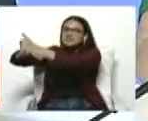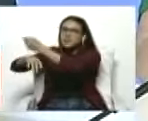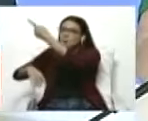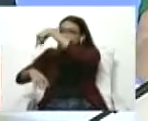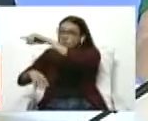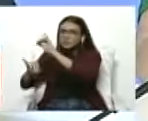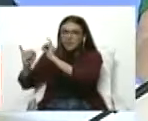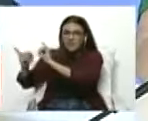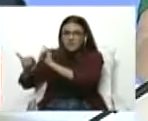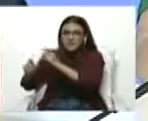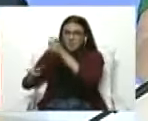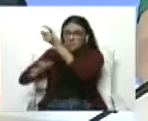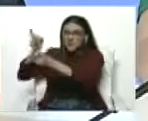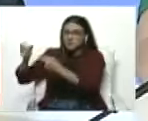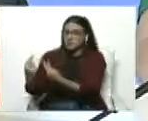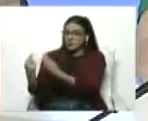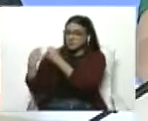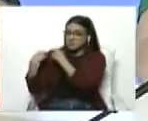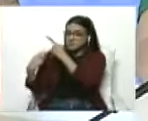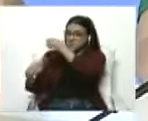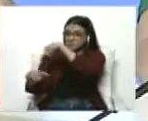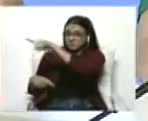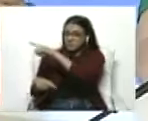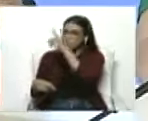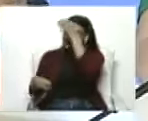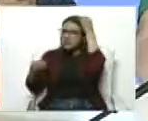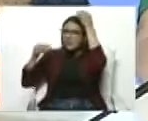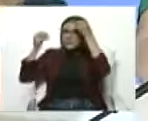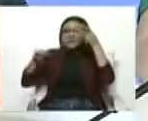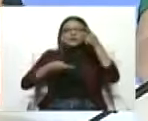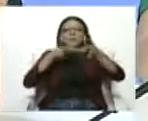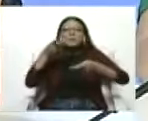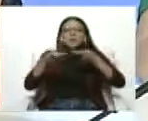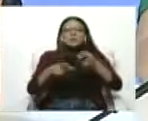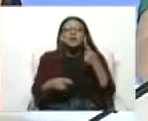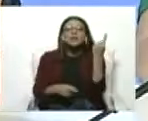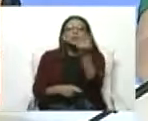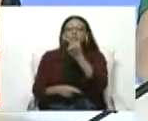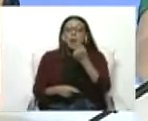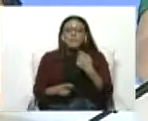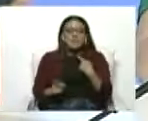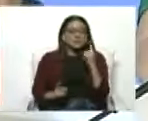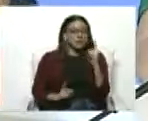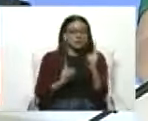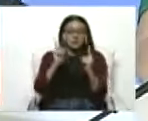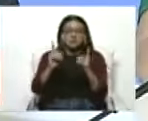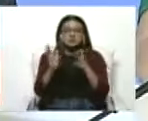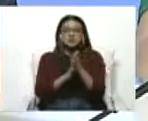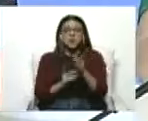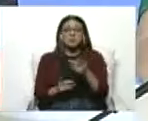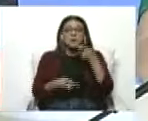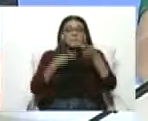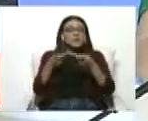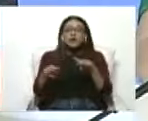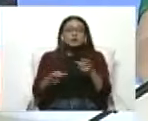Nini. Persona que cree que la política es solo para los políticos, véngase para acá.